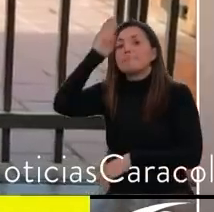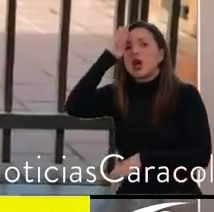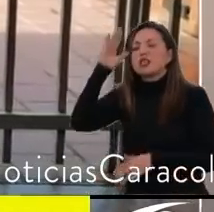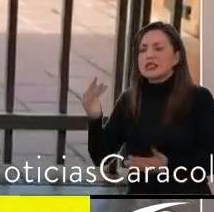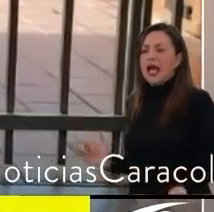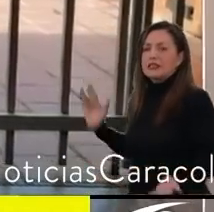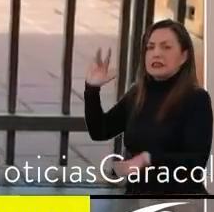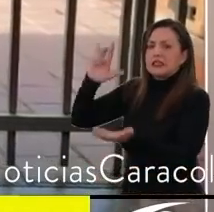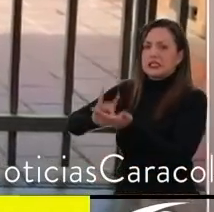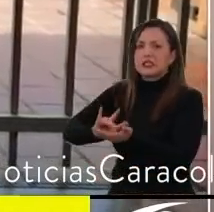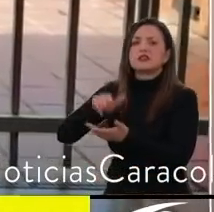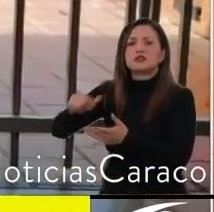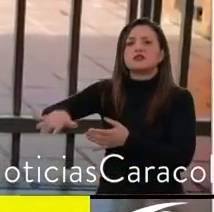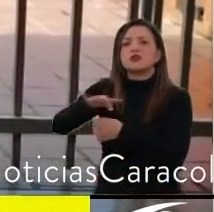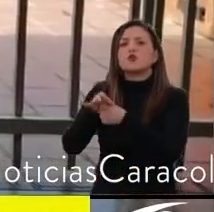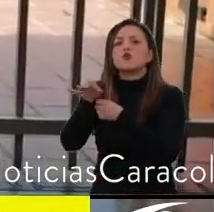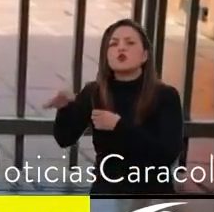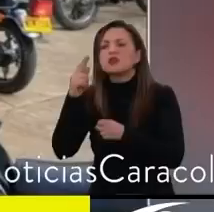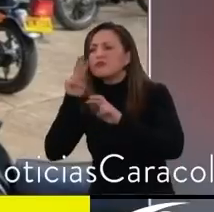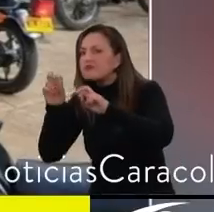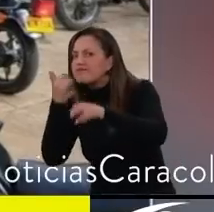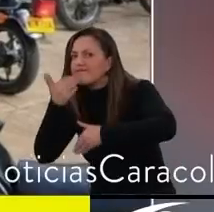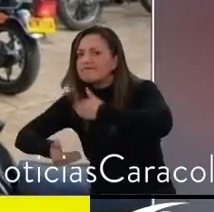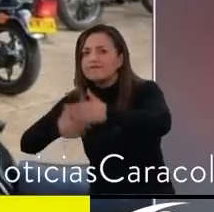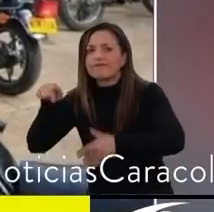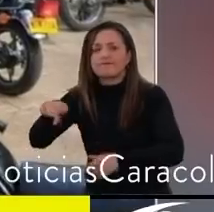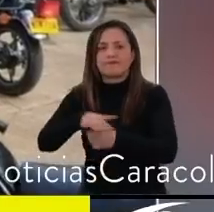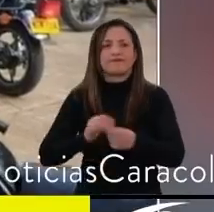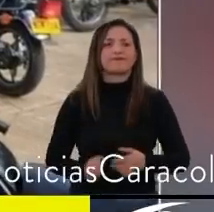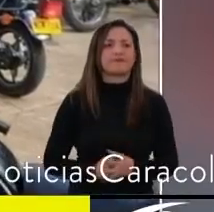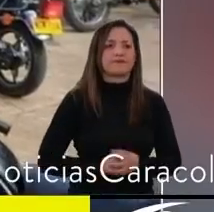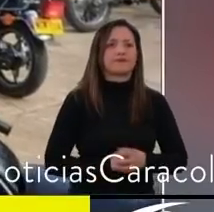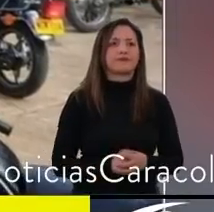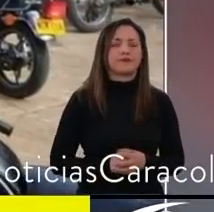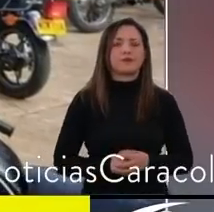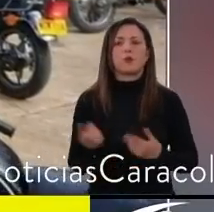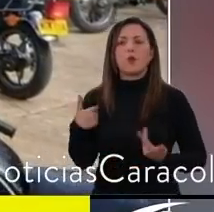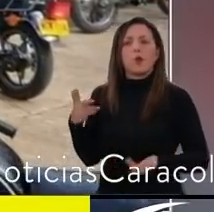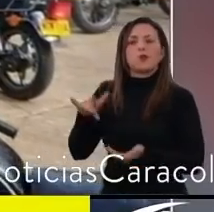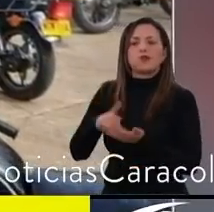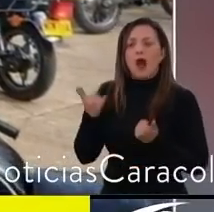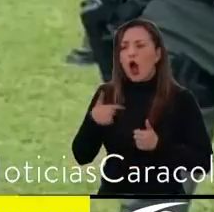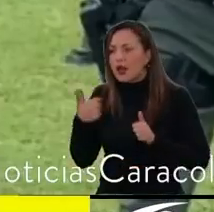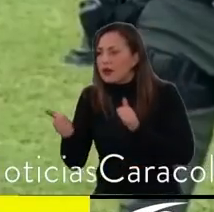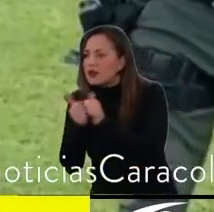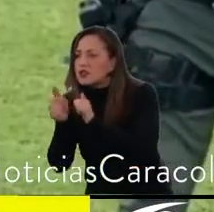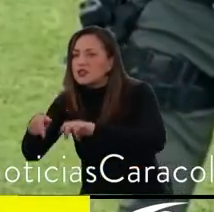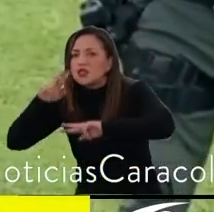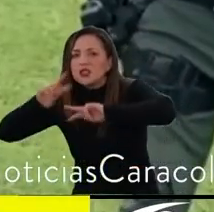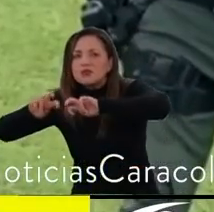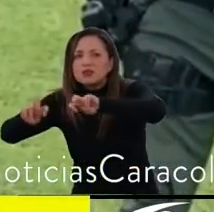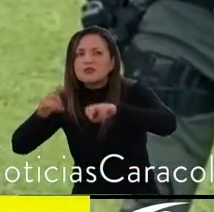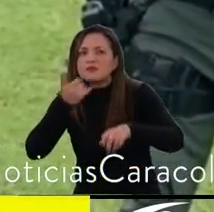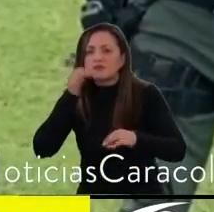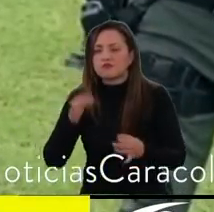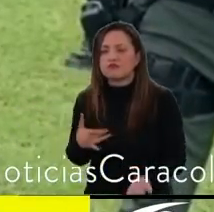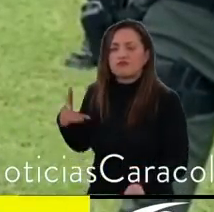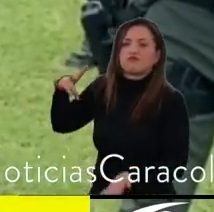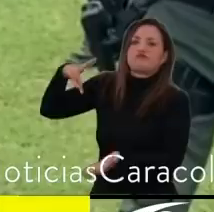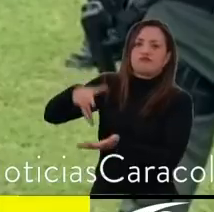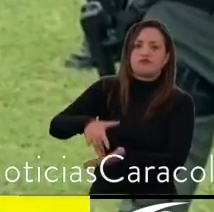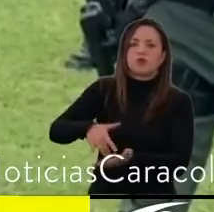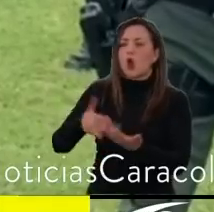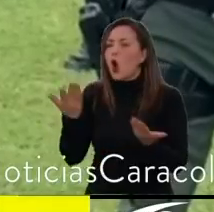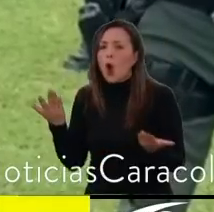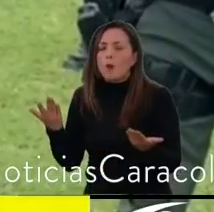presencia en el municipio y adelanta la investigación del caso. Estamos acompañando la investigación y estamos haciendo presencia,